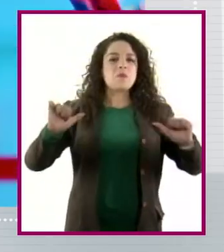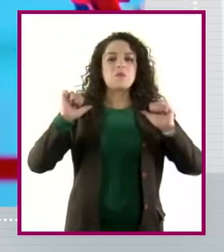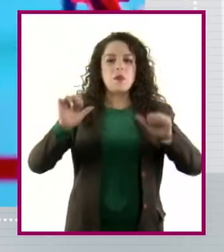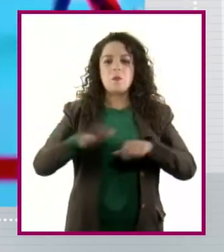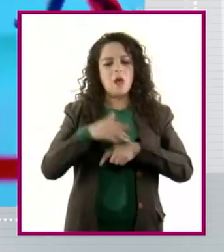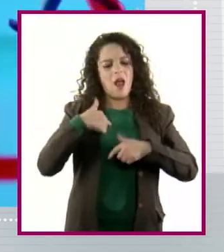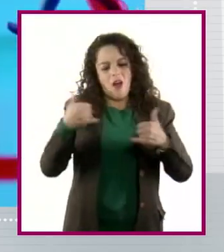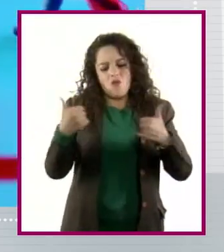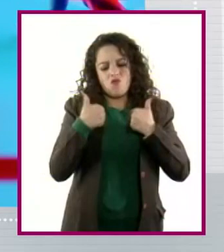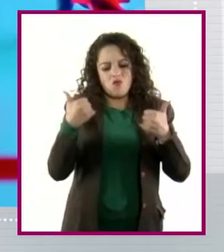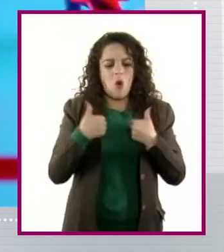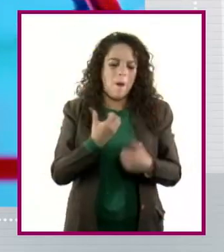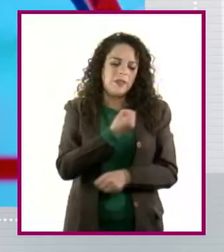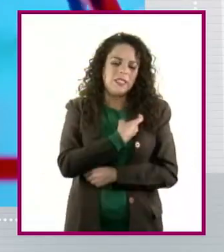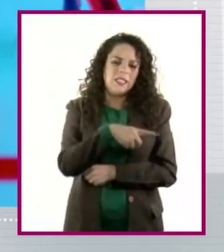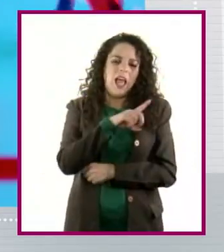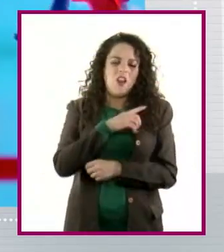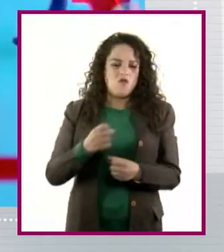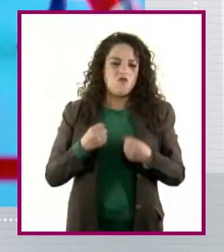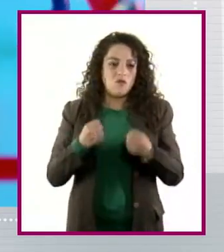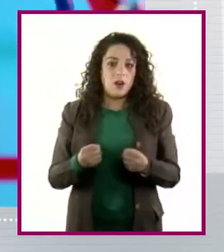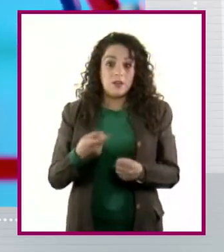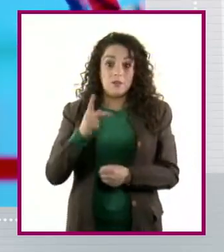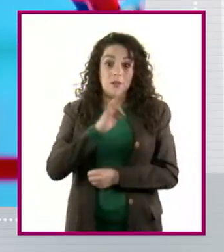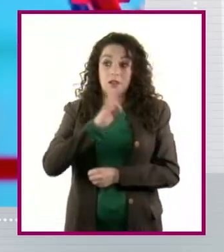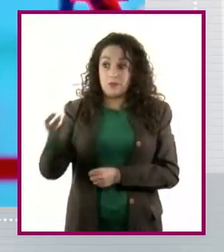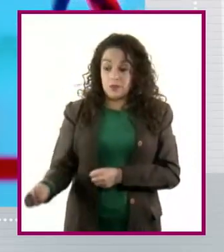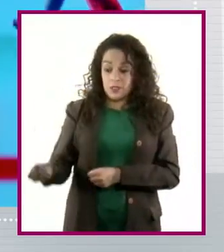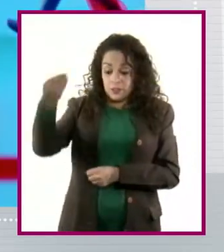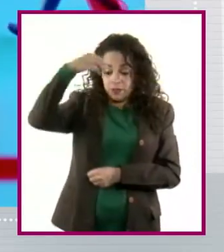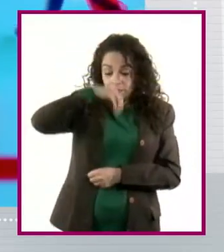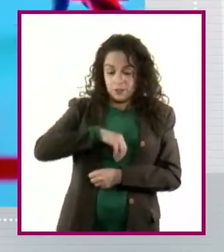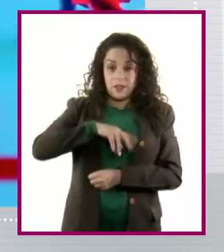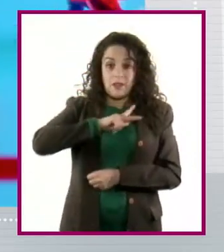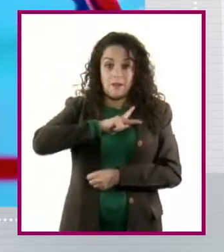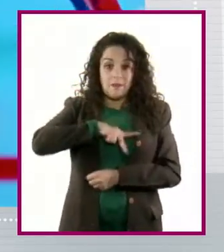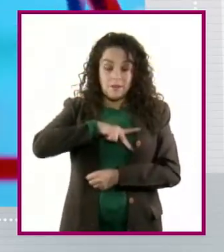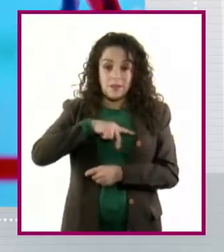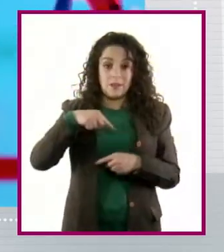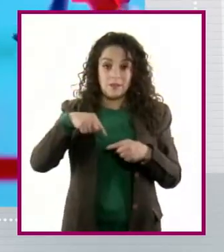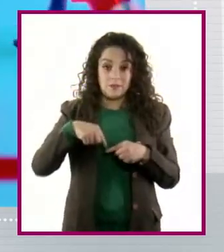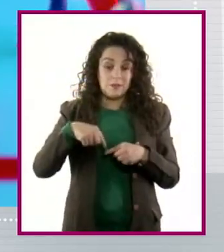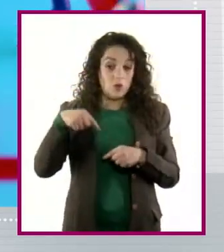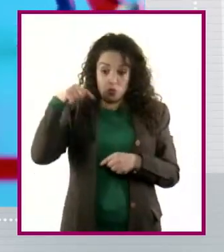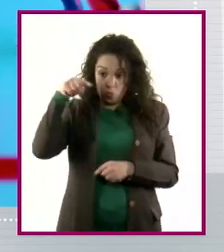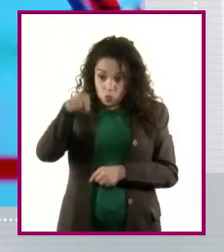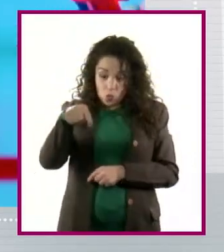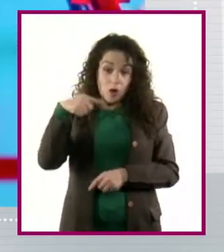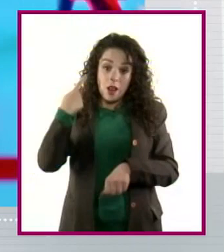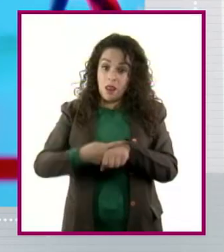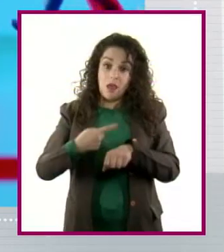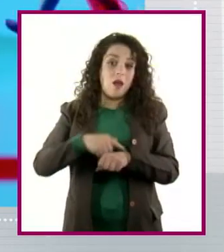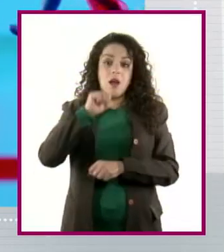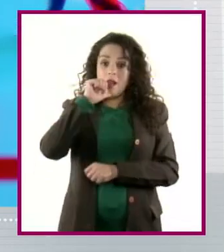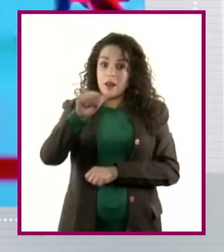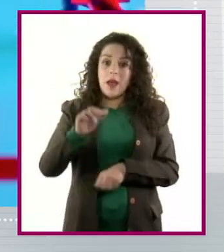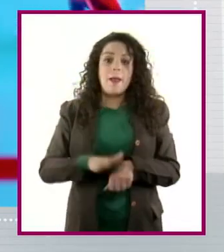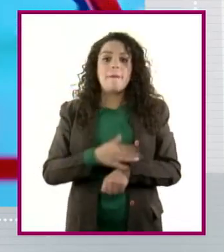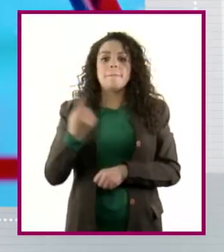joven, pero pues puede ser un portador que a lo mejor él no le va a pasar nada por ser